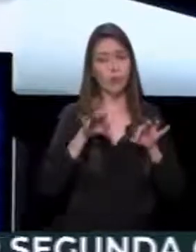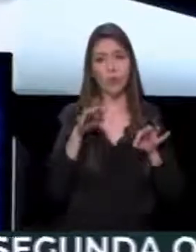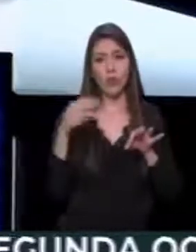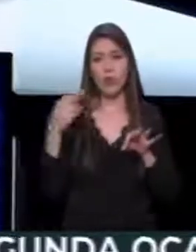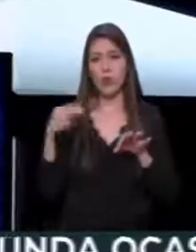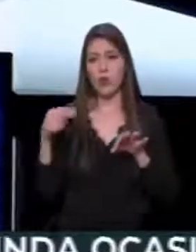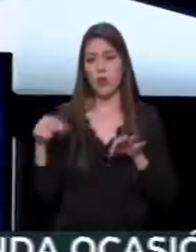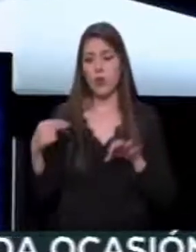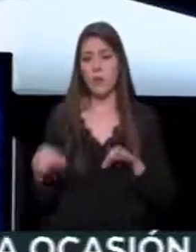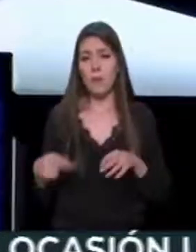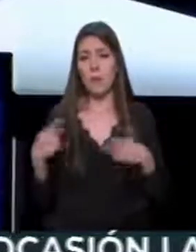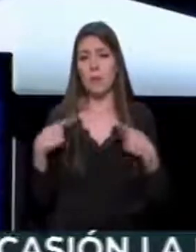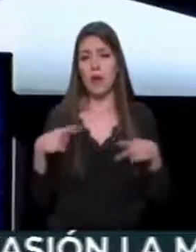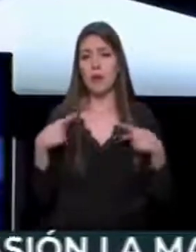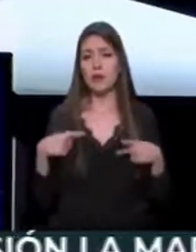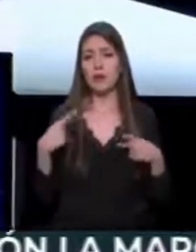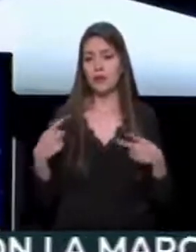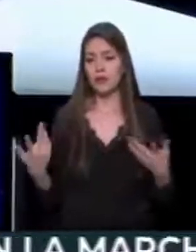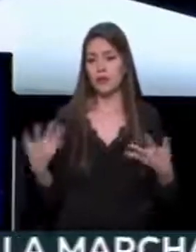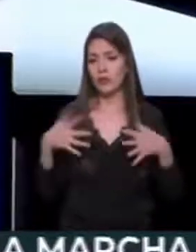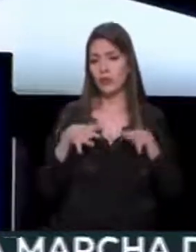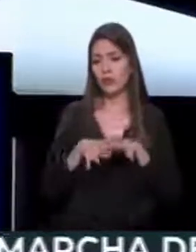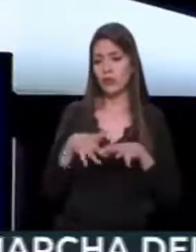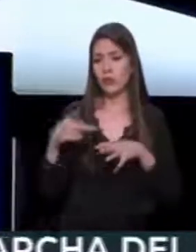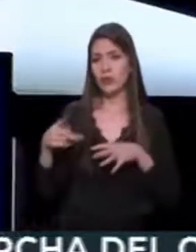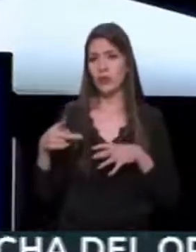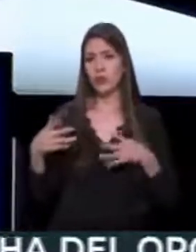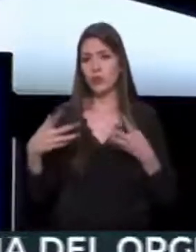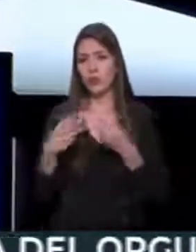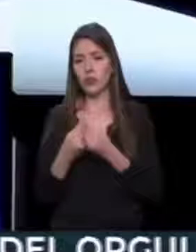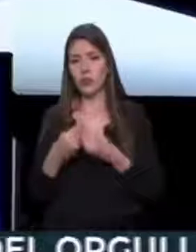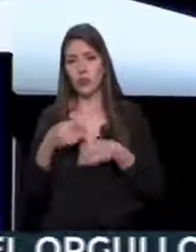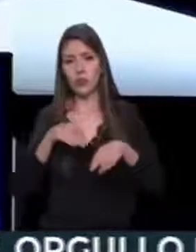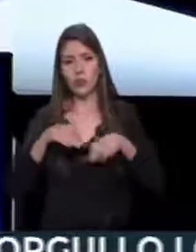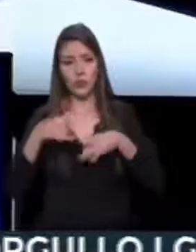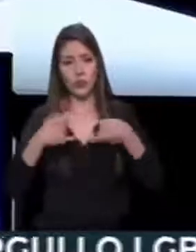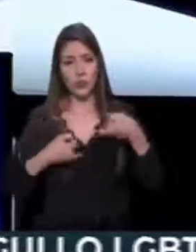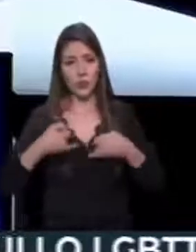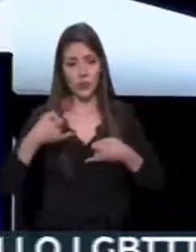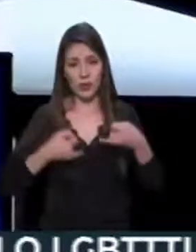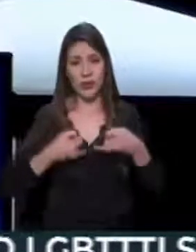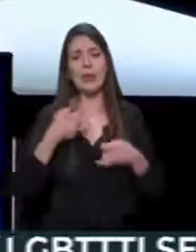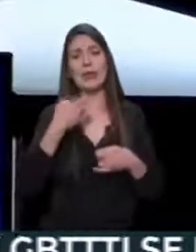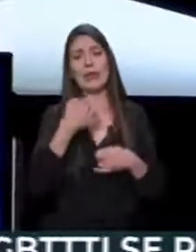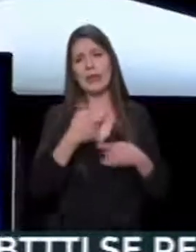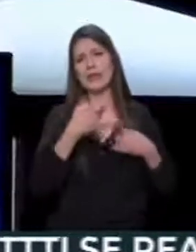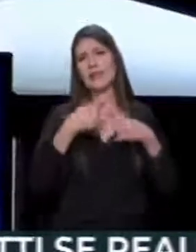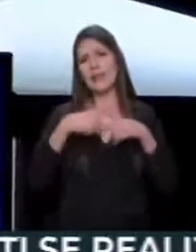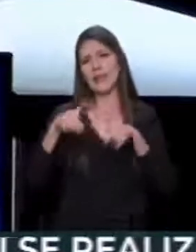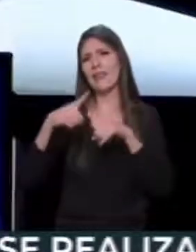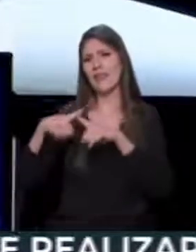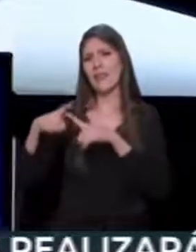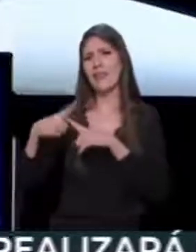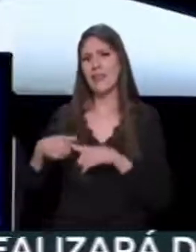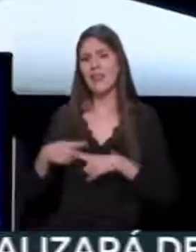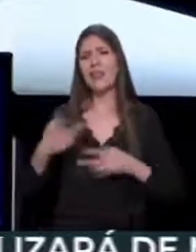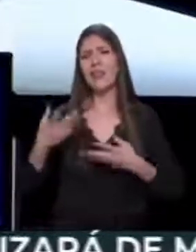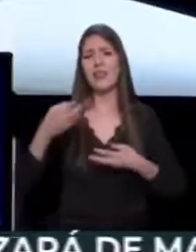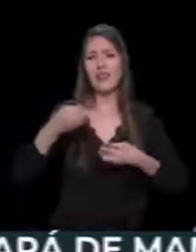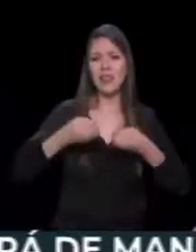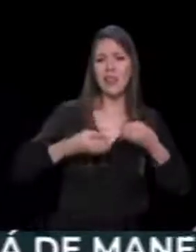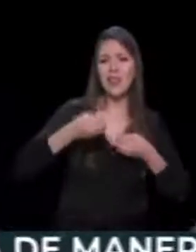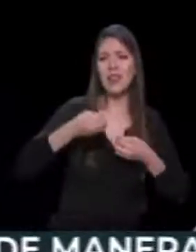Bueno, esto ha servido para generar un enorme cotos de poder en distintos tribunales y juzgados. Y